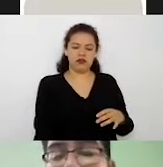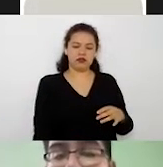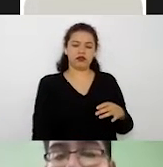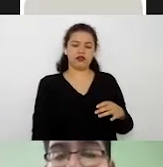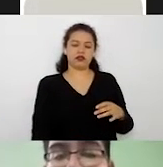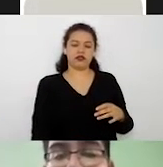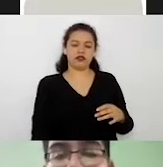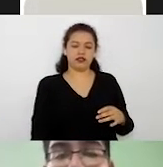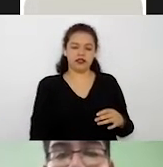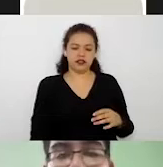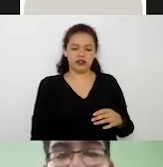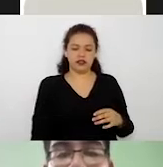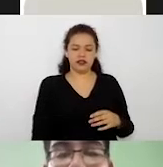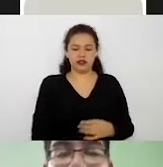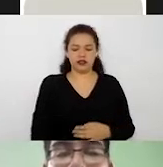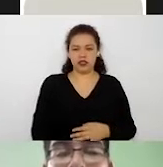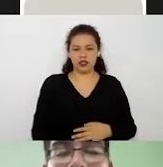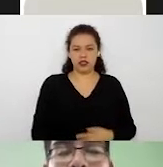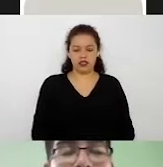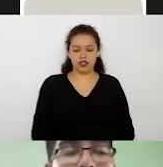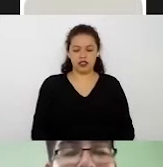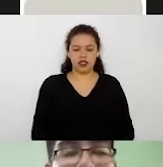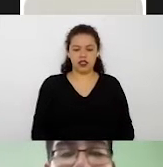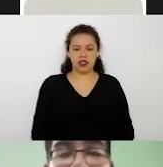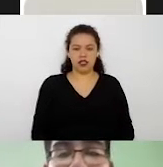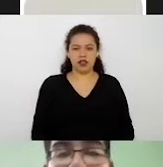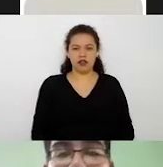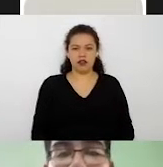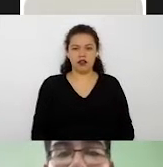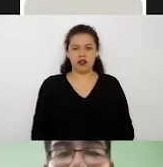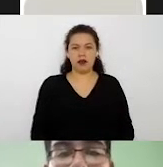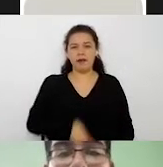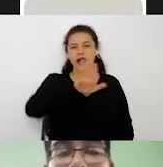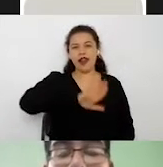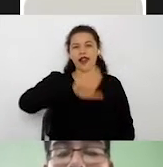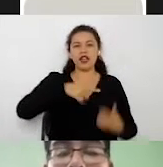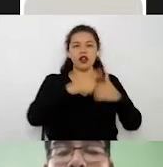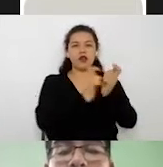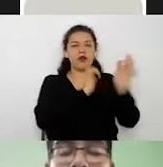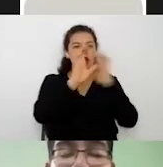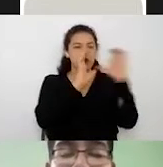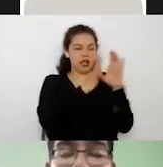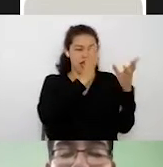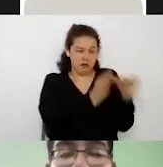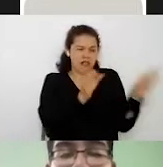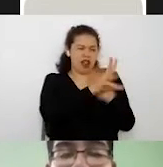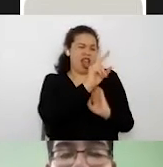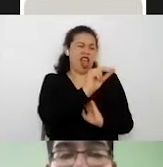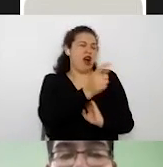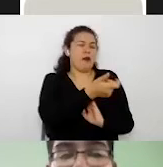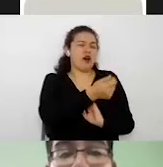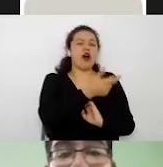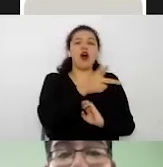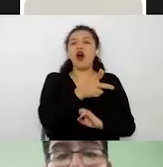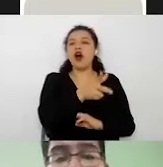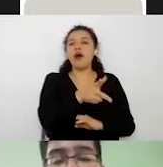apareciera que no es como muy relevante la brigada de comunicación, pero en realidad, como les decía, para mí es creo que la